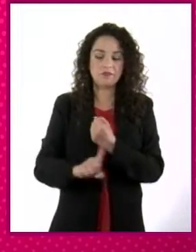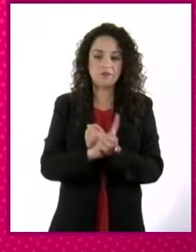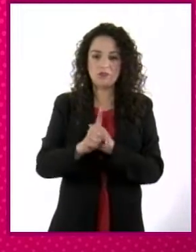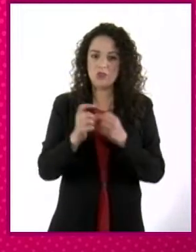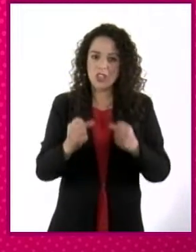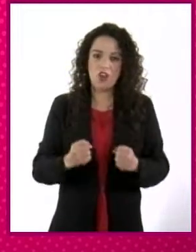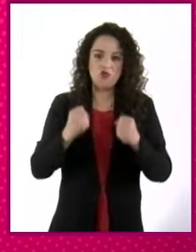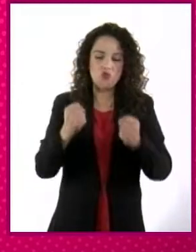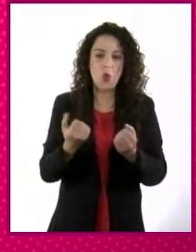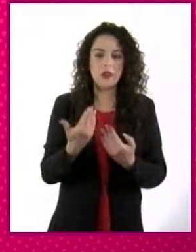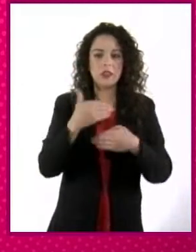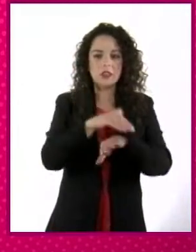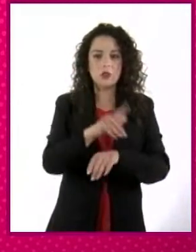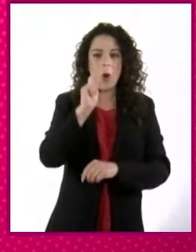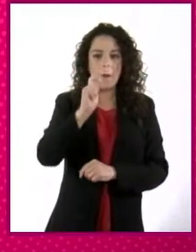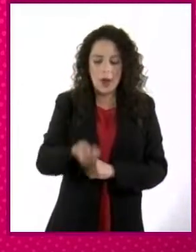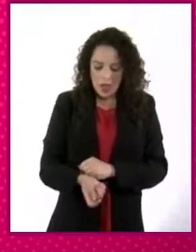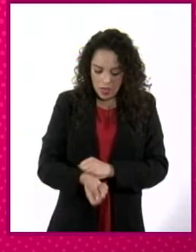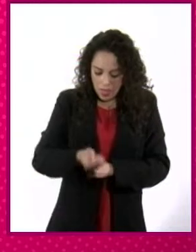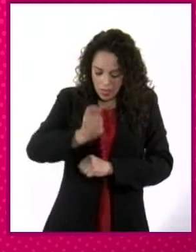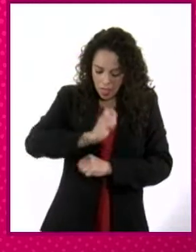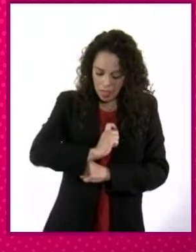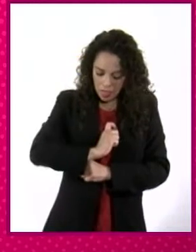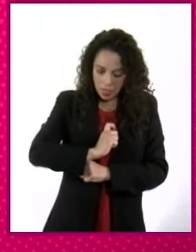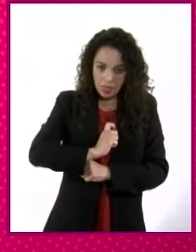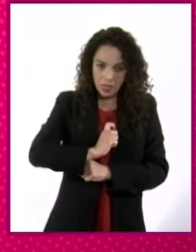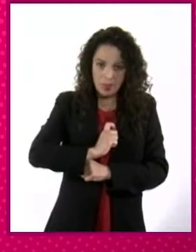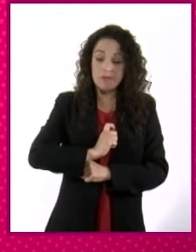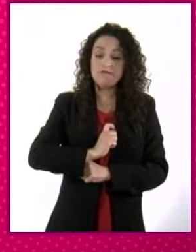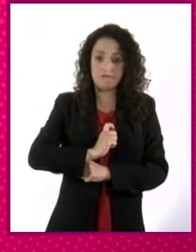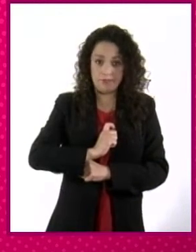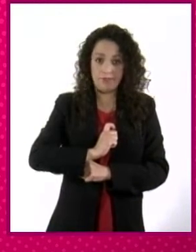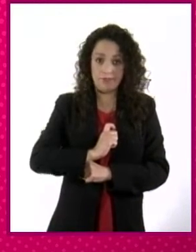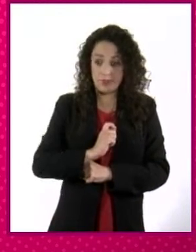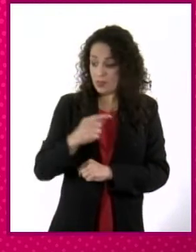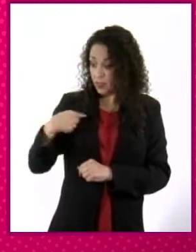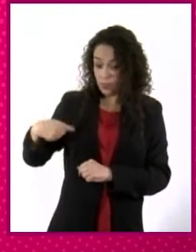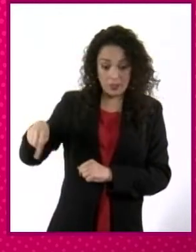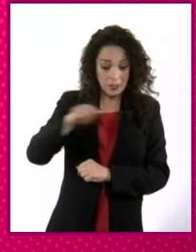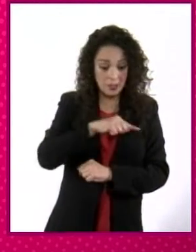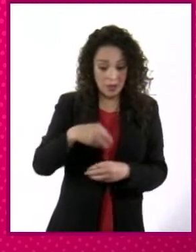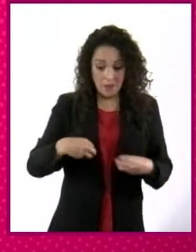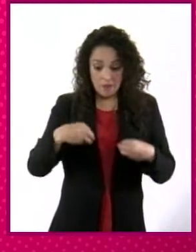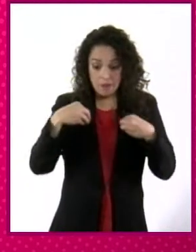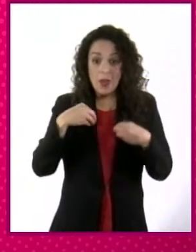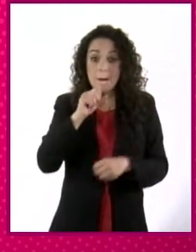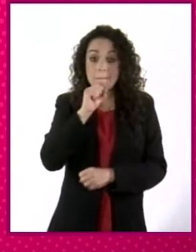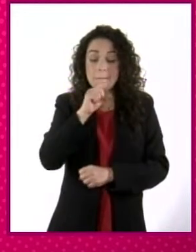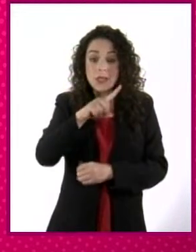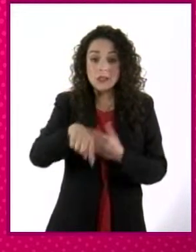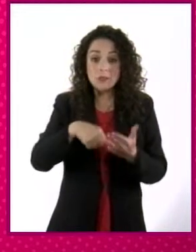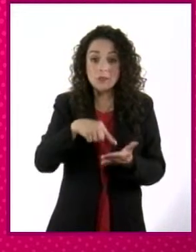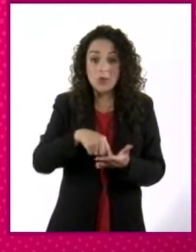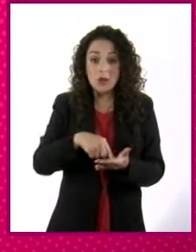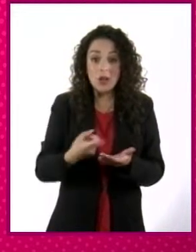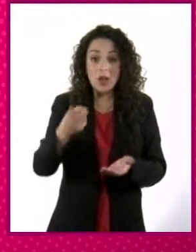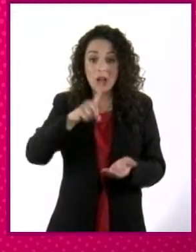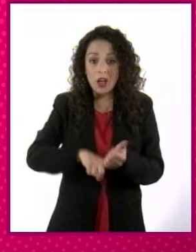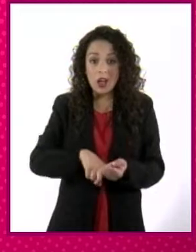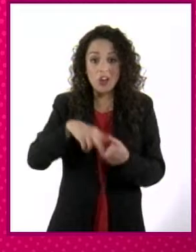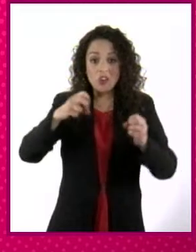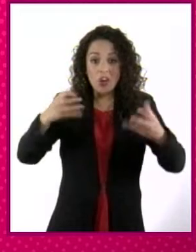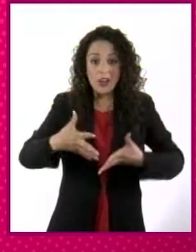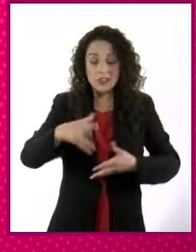un país que tiende a discriminar a su propia gente. Esto es muy grave, es un problema muy grave